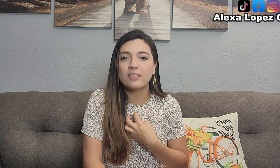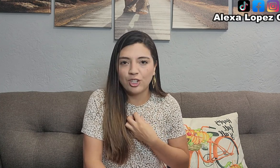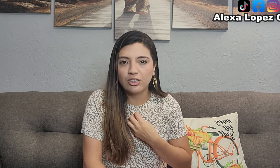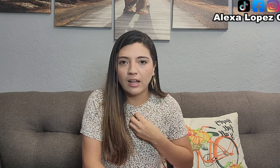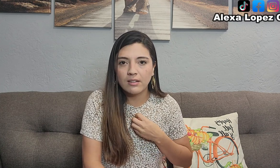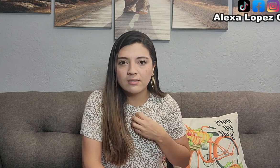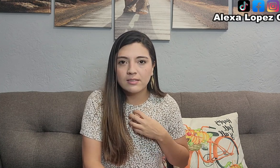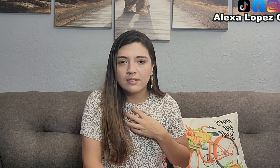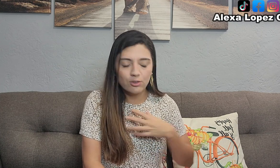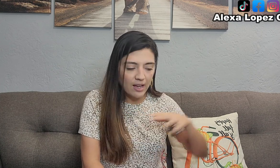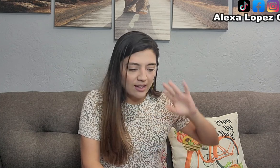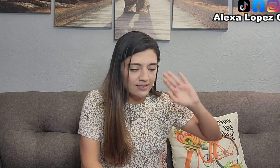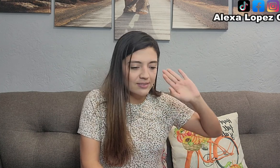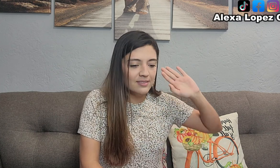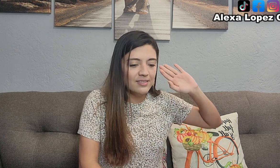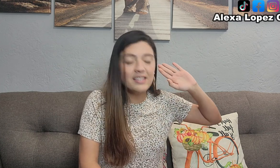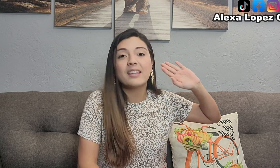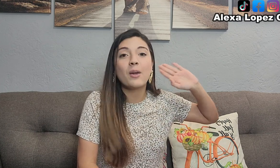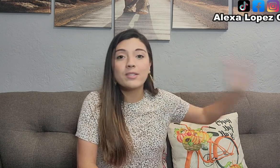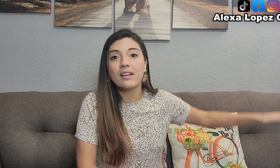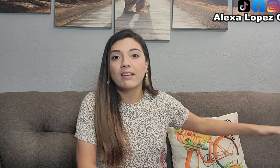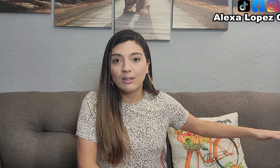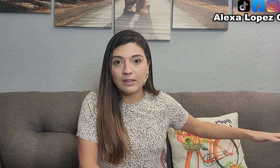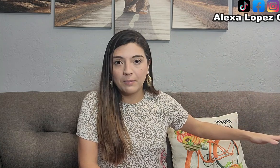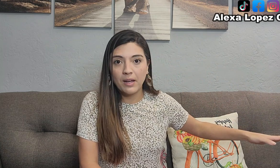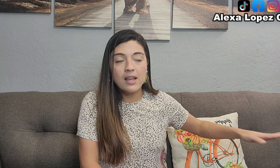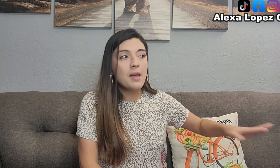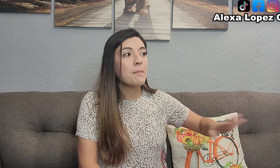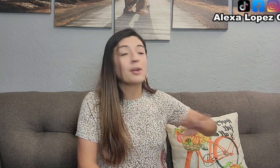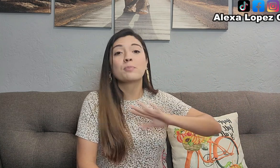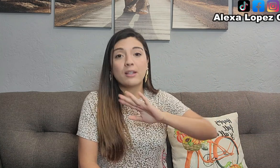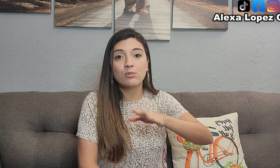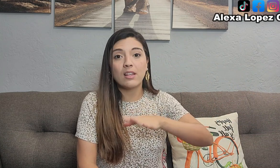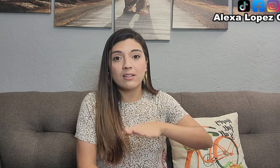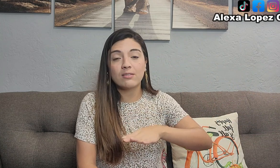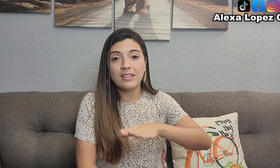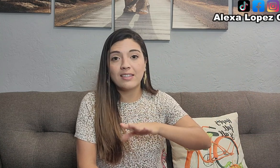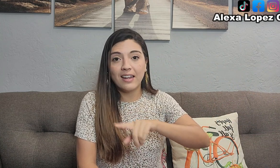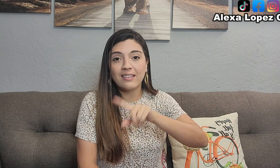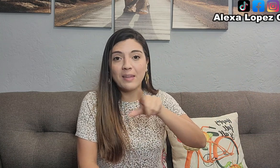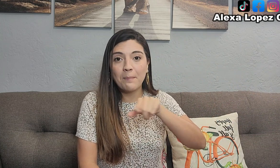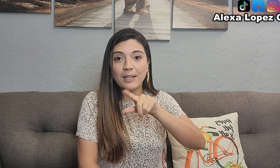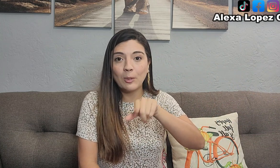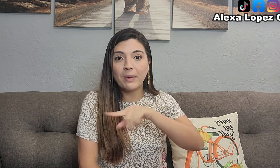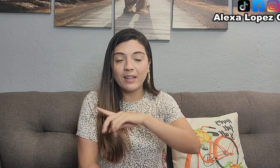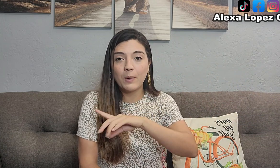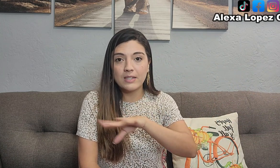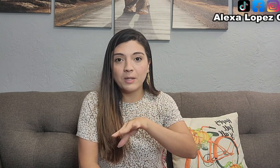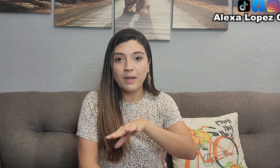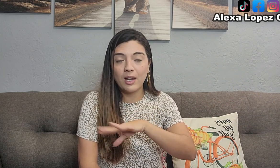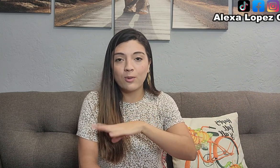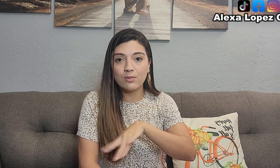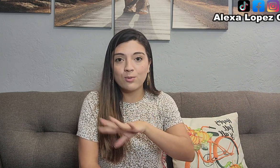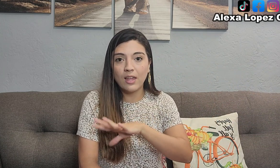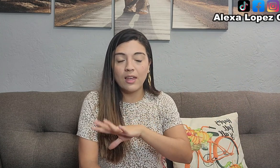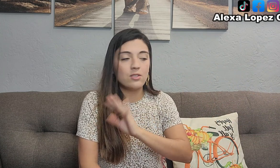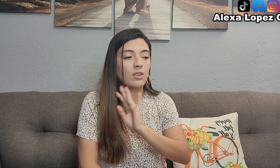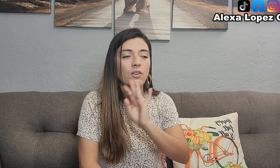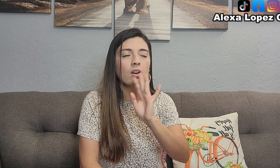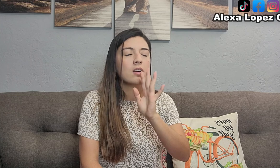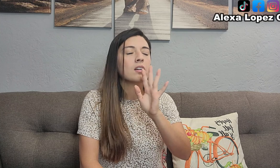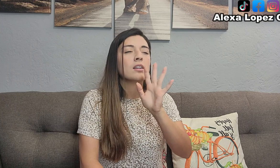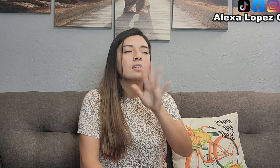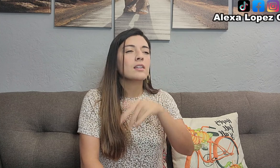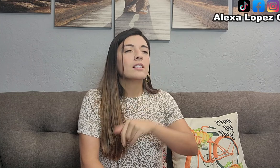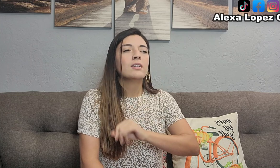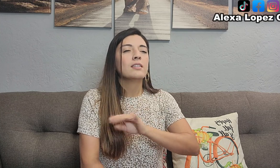me da vergüenza patriótica. O sea, ni siquiera voy a seguir hablando del tema. Pero es para que ustedes, si tienen un tiempito, para que vayan y vean lo que sucede, y yo